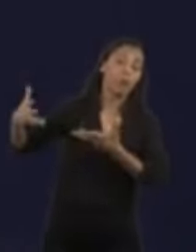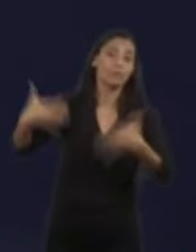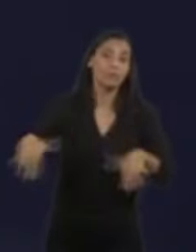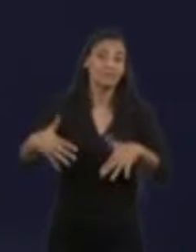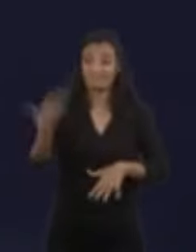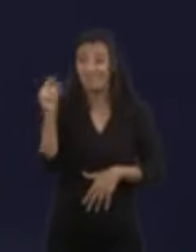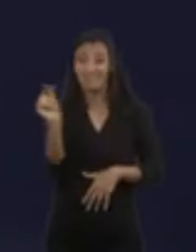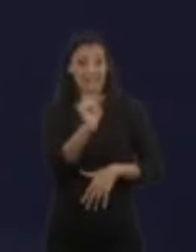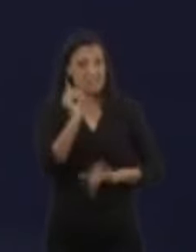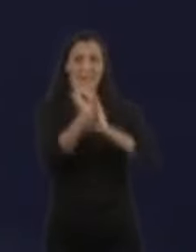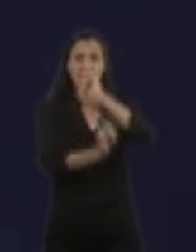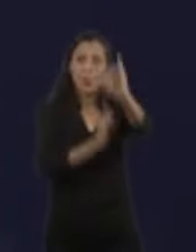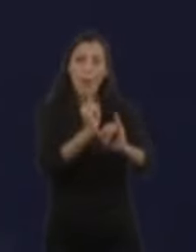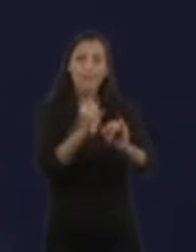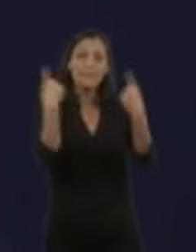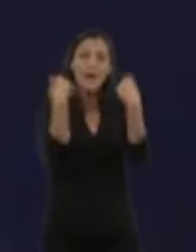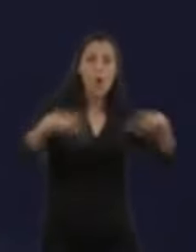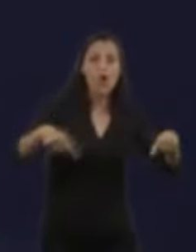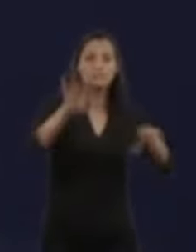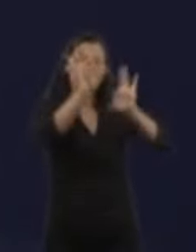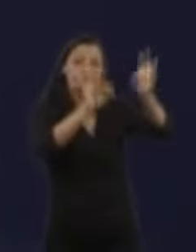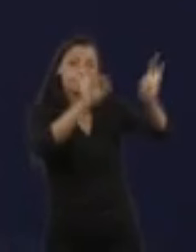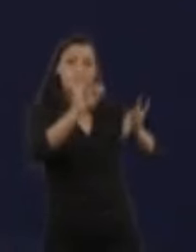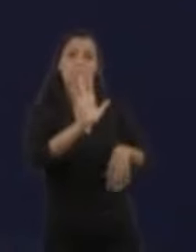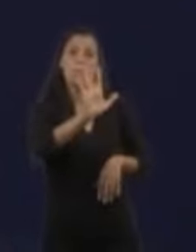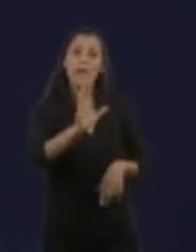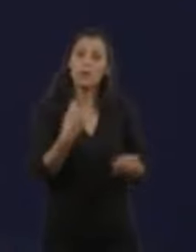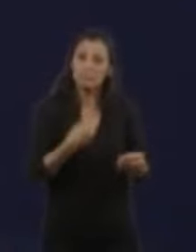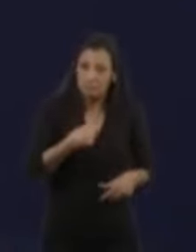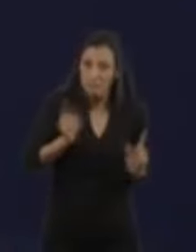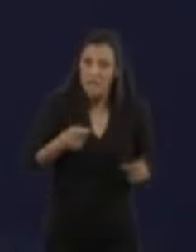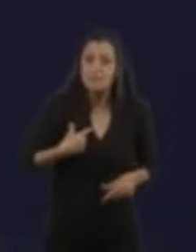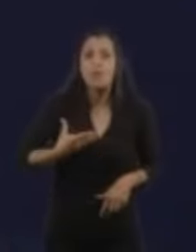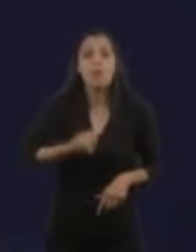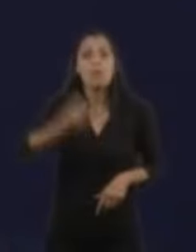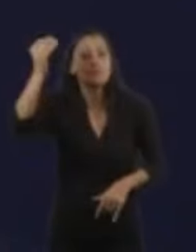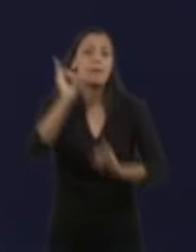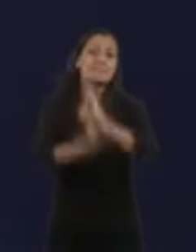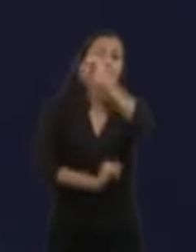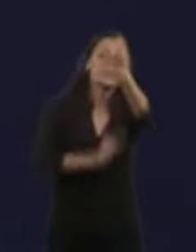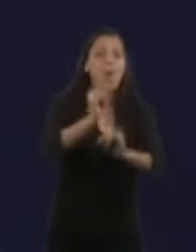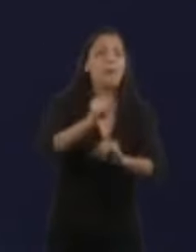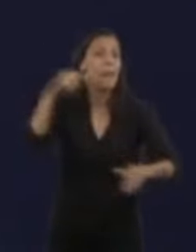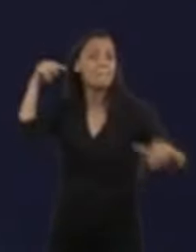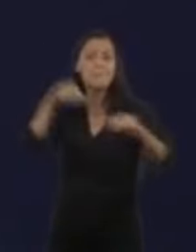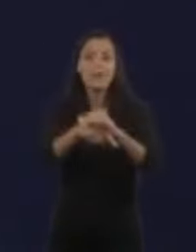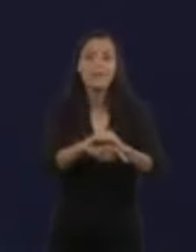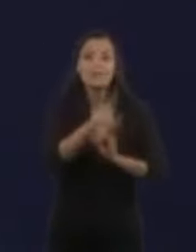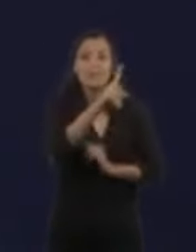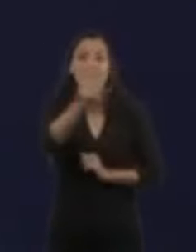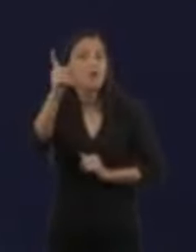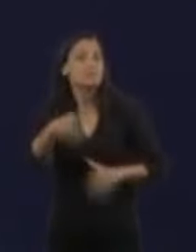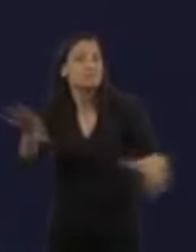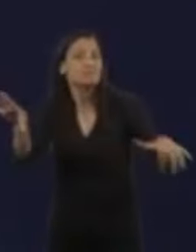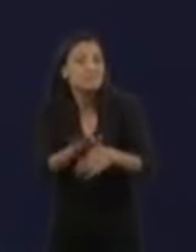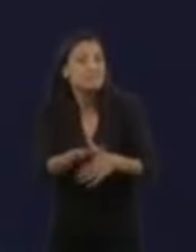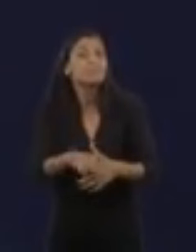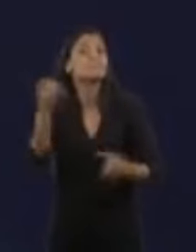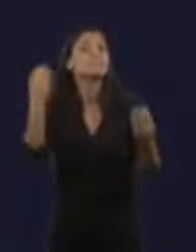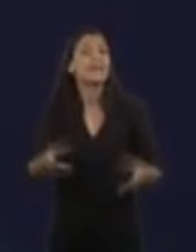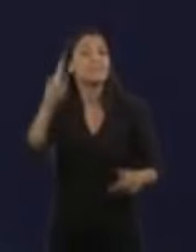puntos con Fabián pero muchas veces nos hemos dedicado a a describir la herencia en la previa al 10 de diciembre en la